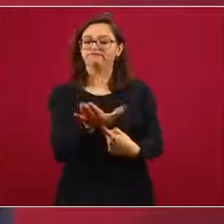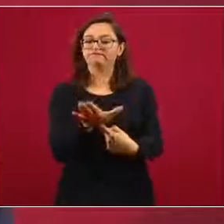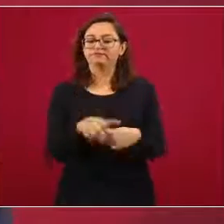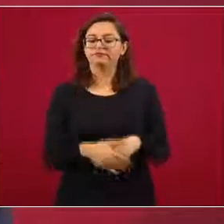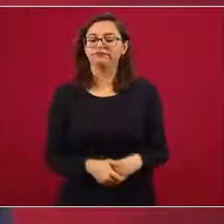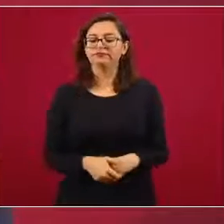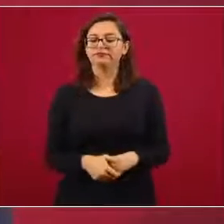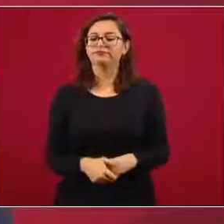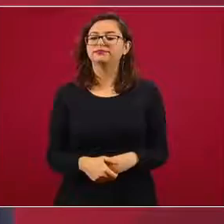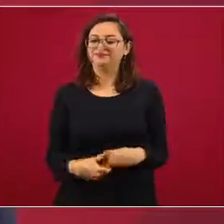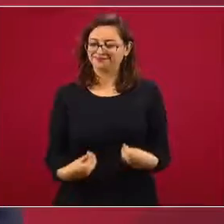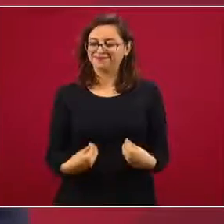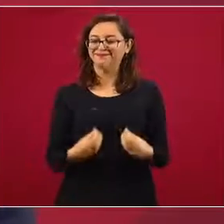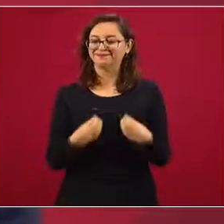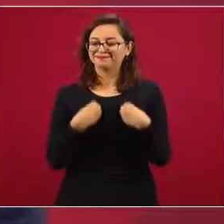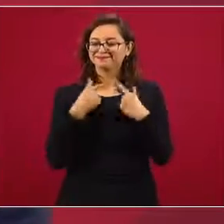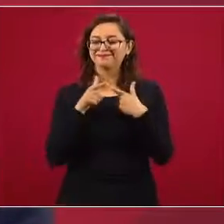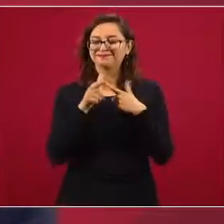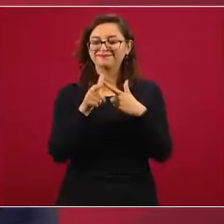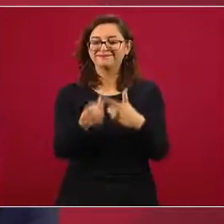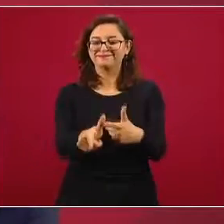larga vida.